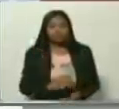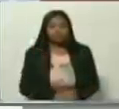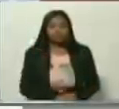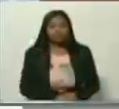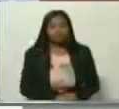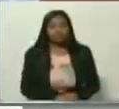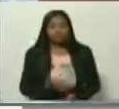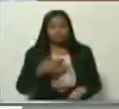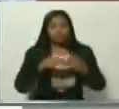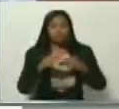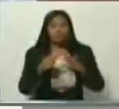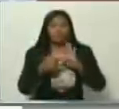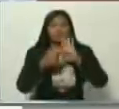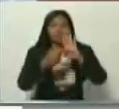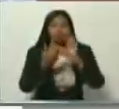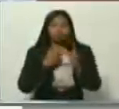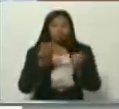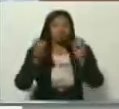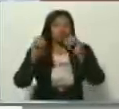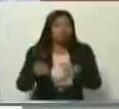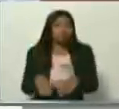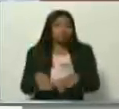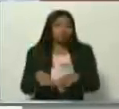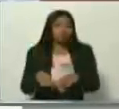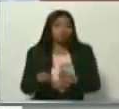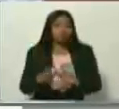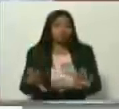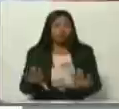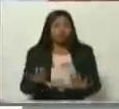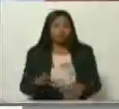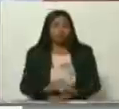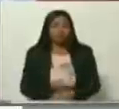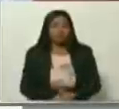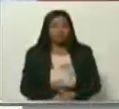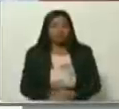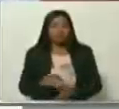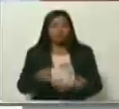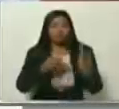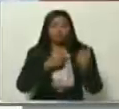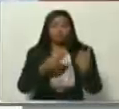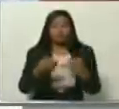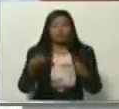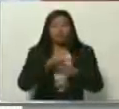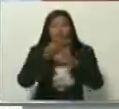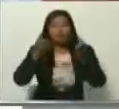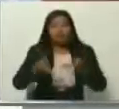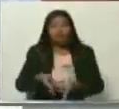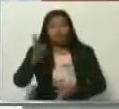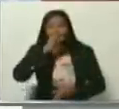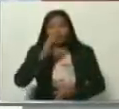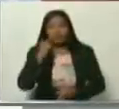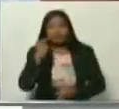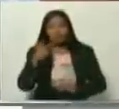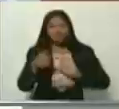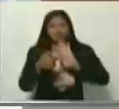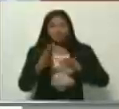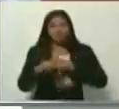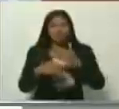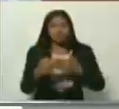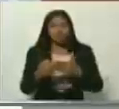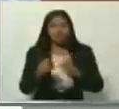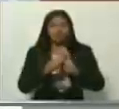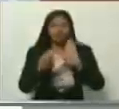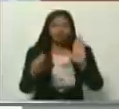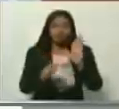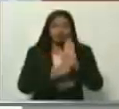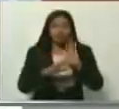a los cuales voy a presentar mi renuncia irrevocable a este cargo, y de acuerdo a lo establecido por la